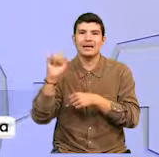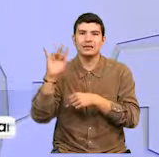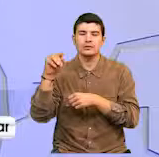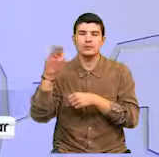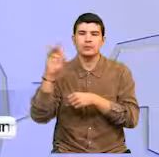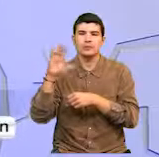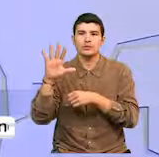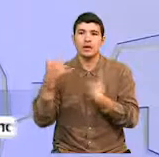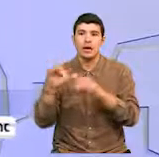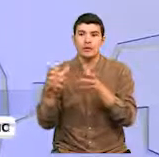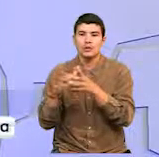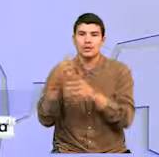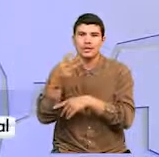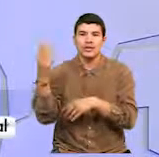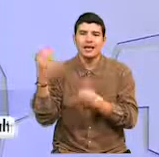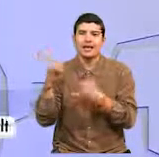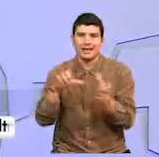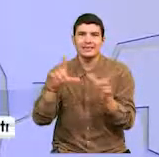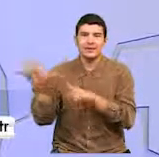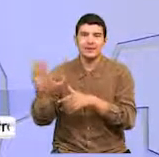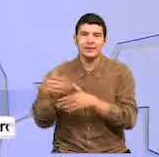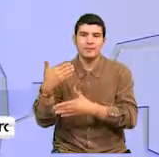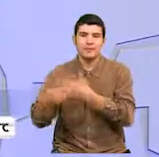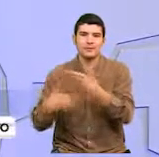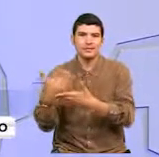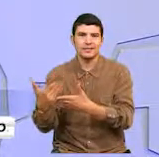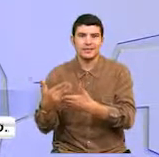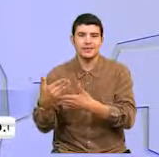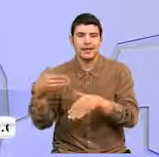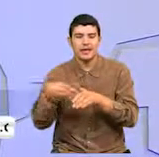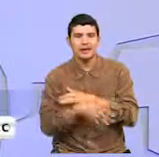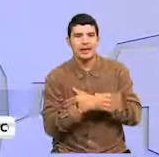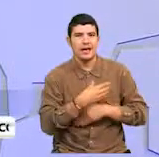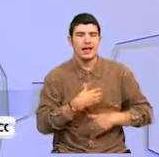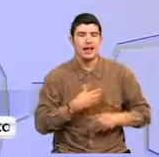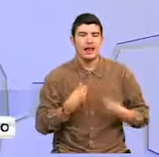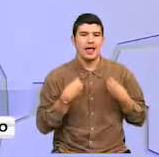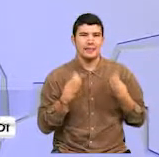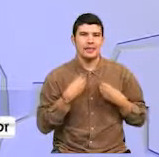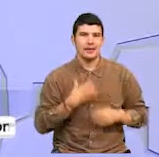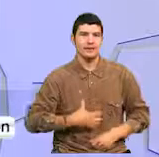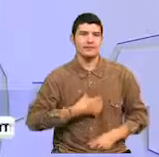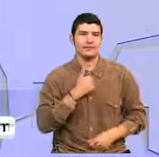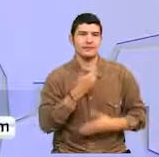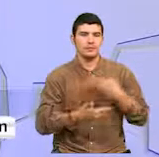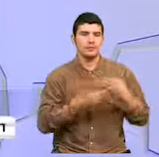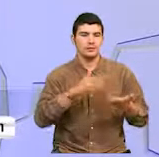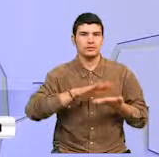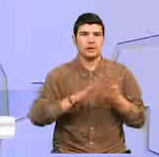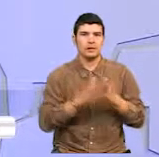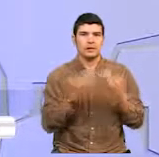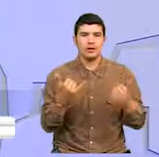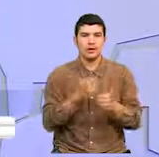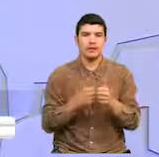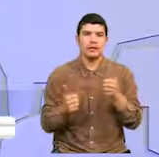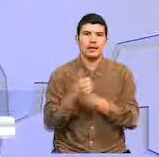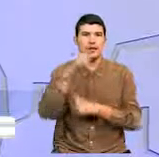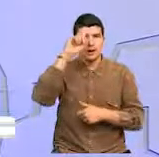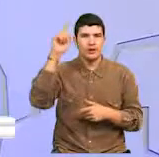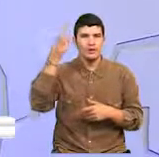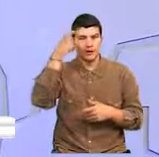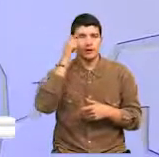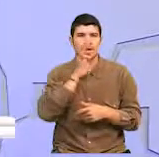de la FARC listo para iniciar, pues, su paso a la vida civil dentro de este proceso de paz que adelanta con el gobierno nacional. Estamos